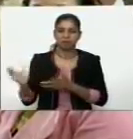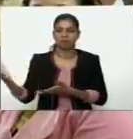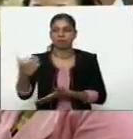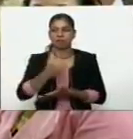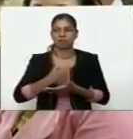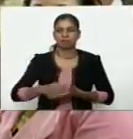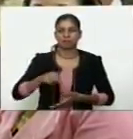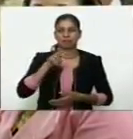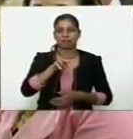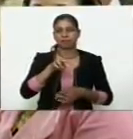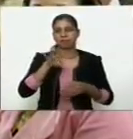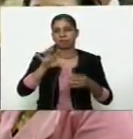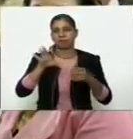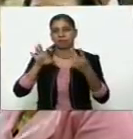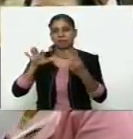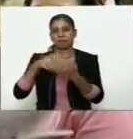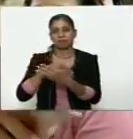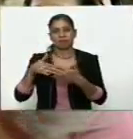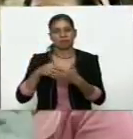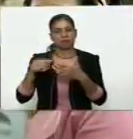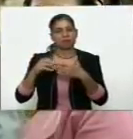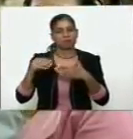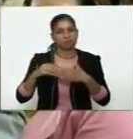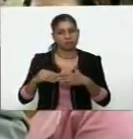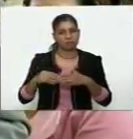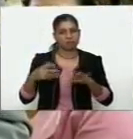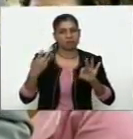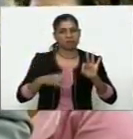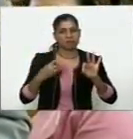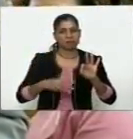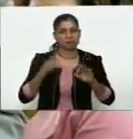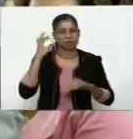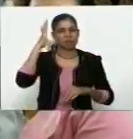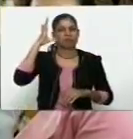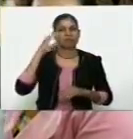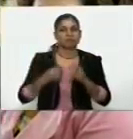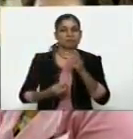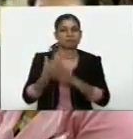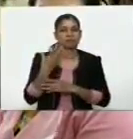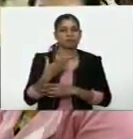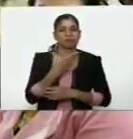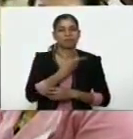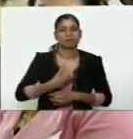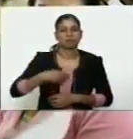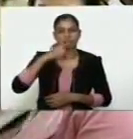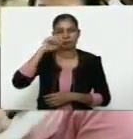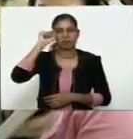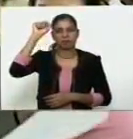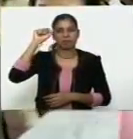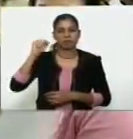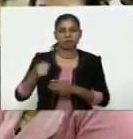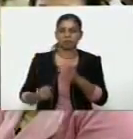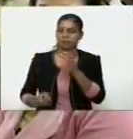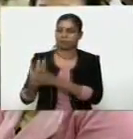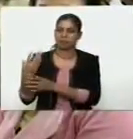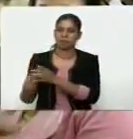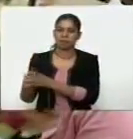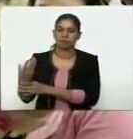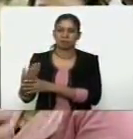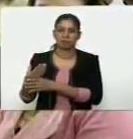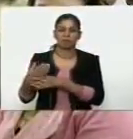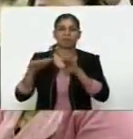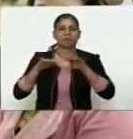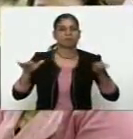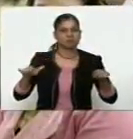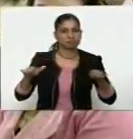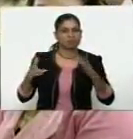257 millones de dólares. Cuando el Petro sale por iniciativa de nuestro presidente Nicolás Maduro, sale en simultáneo compitiendo con una plataforma tecnológica que